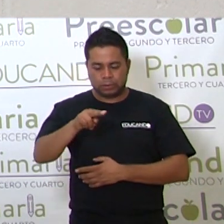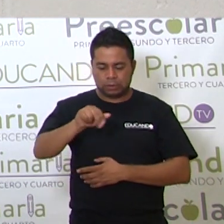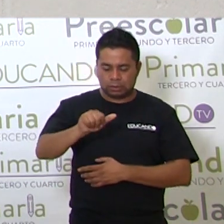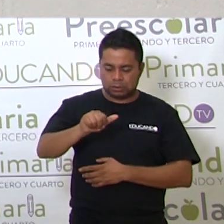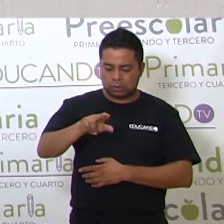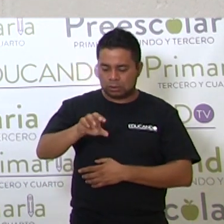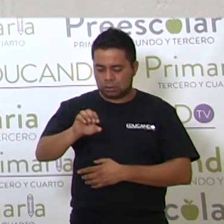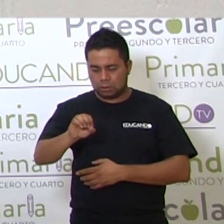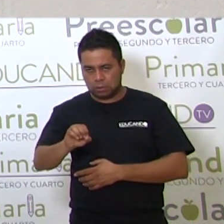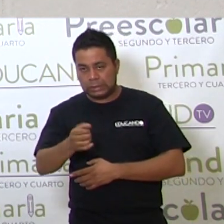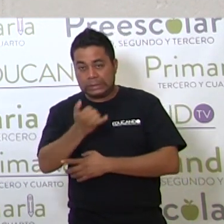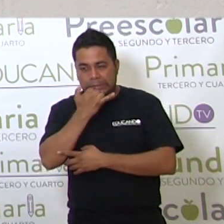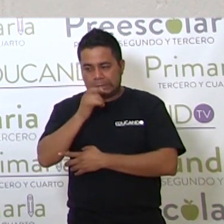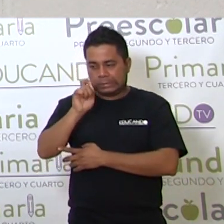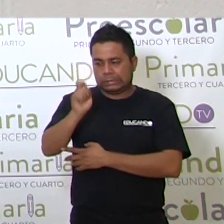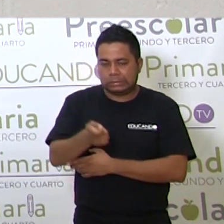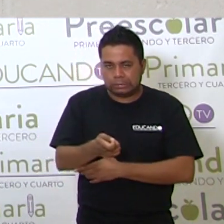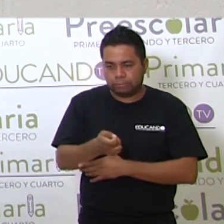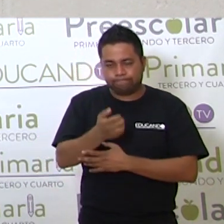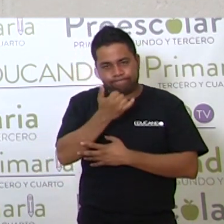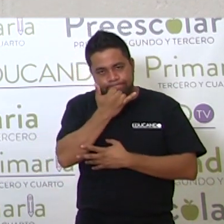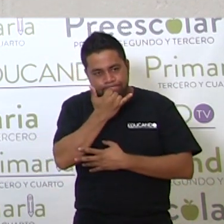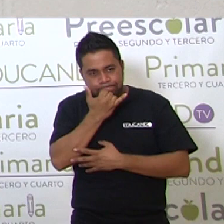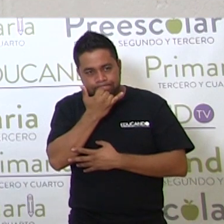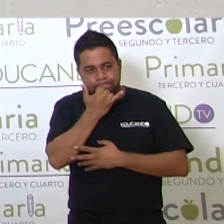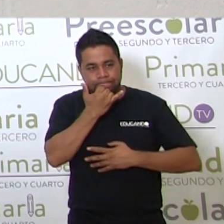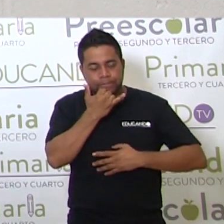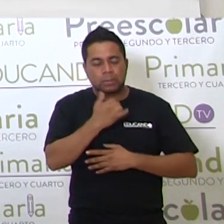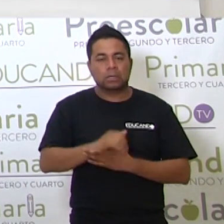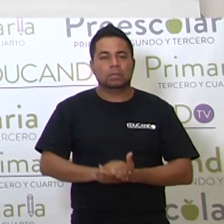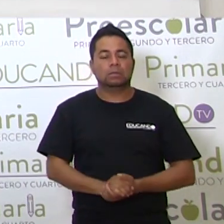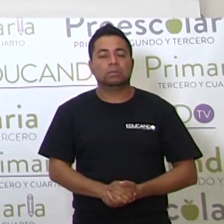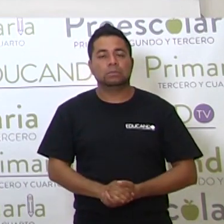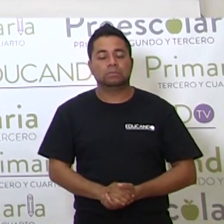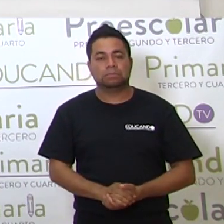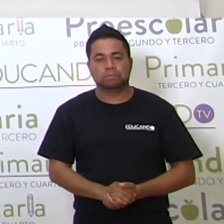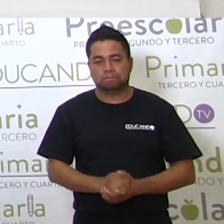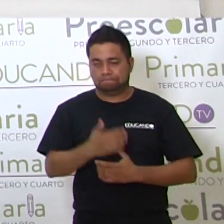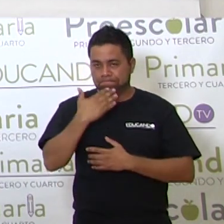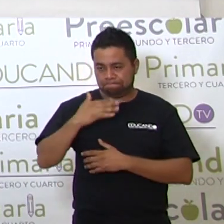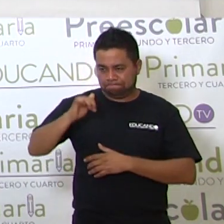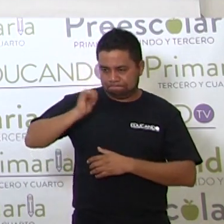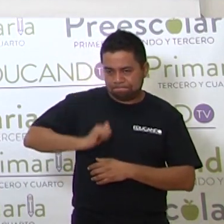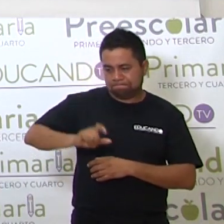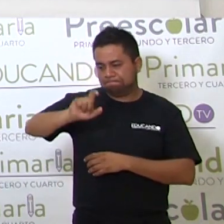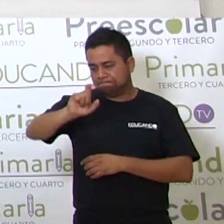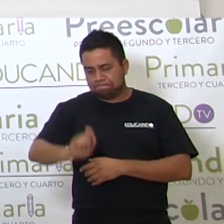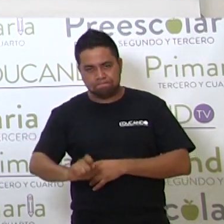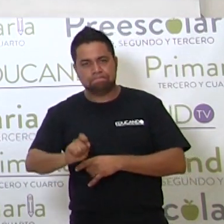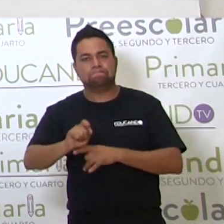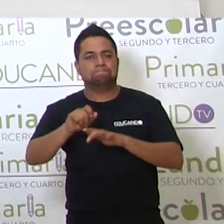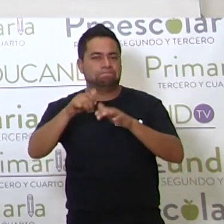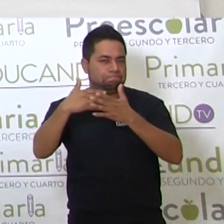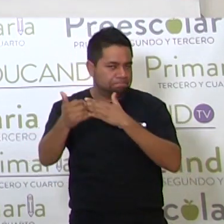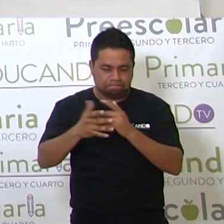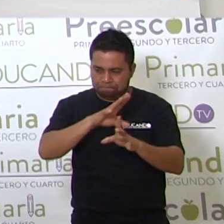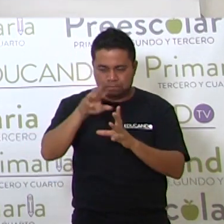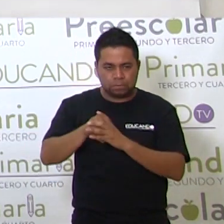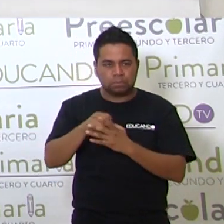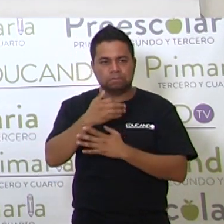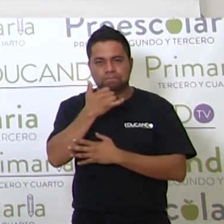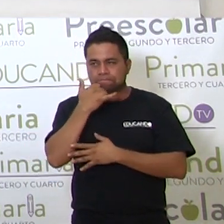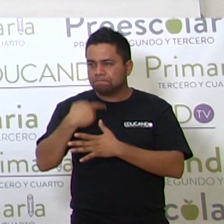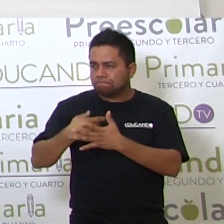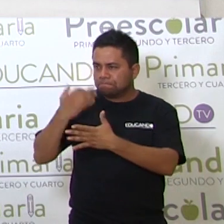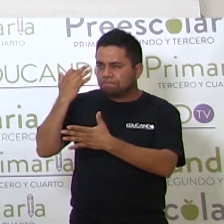Contemporáneo, perdón por este acento, contemporáneo, moderno, arte del siglo XX, arte colonial, arte prehispánico. Muy bien, ahora, ¿qué pondría aquí?